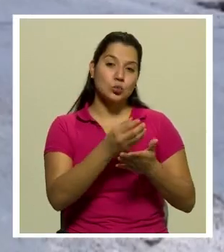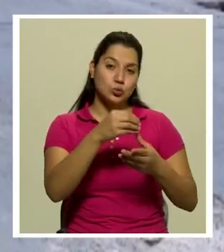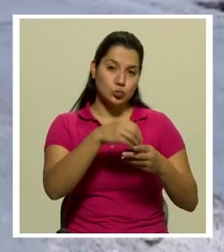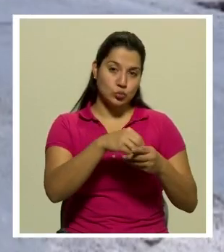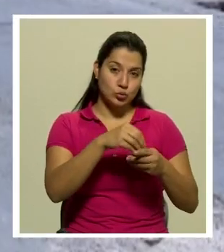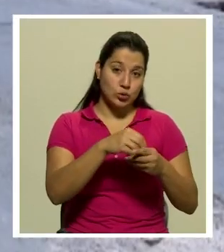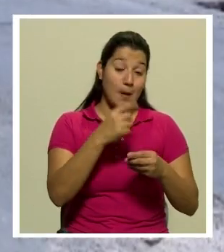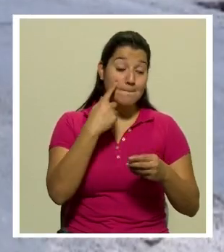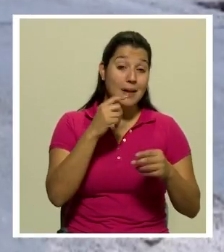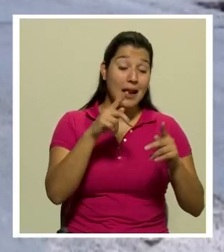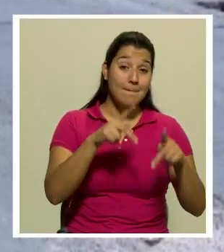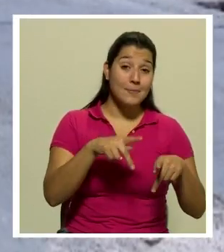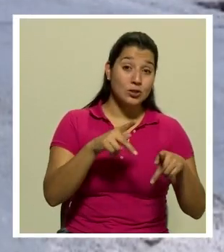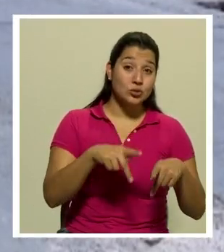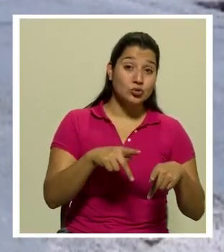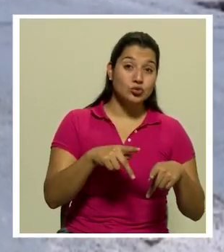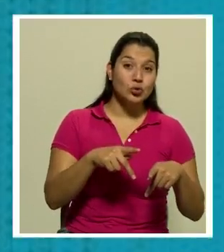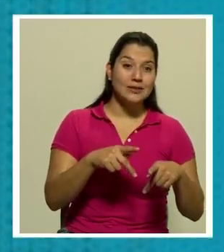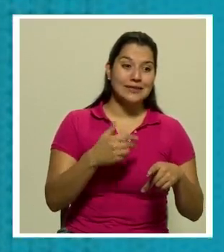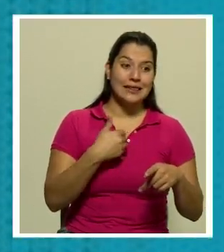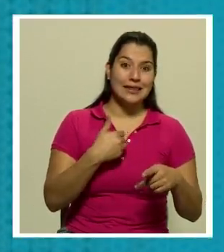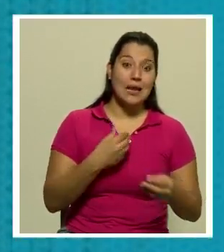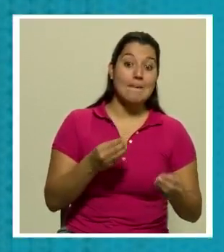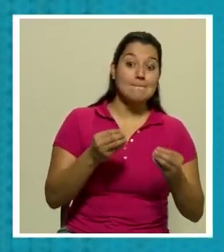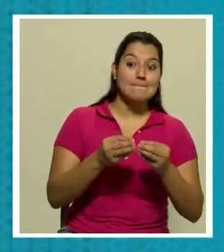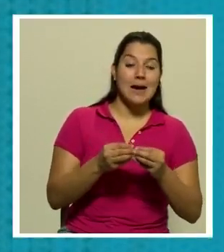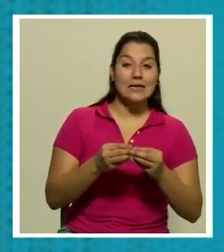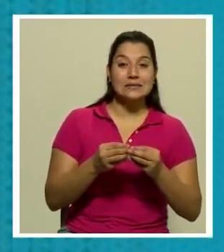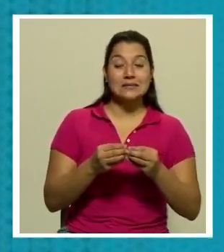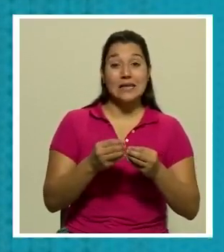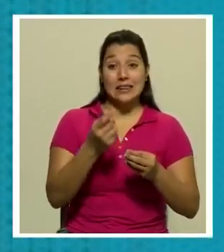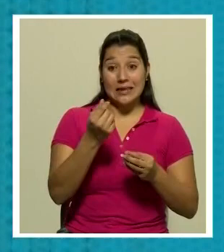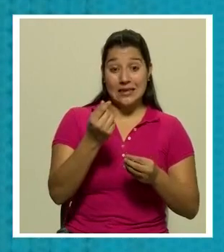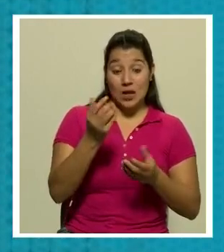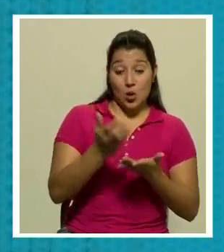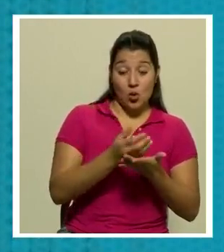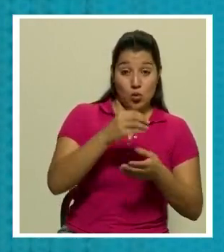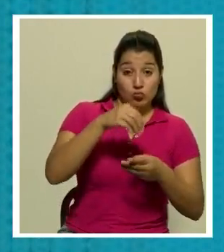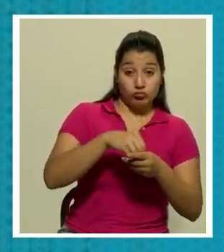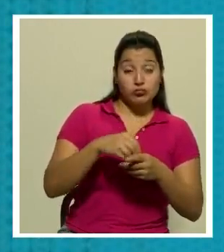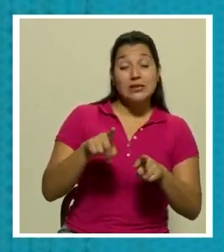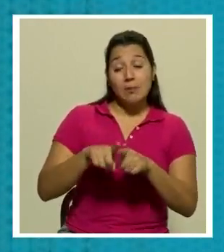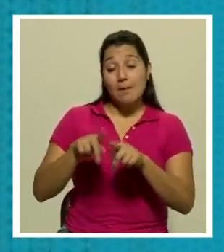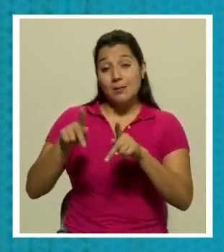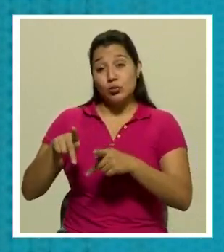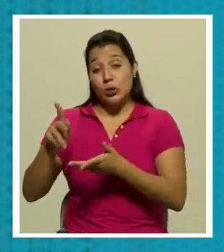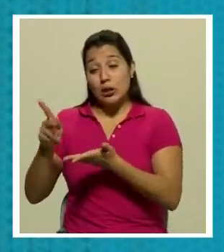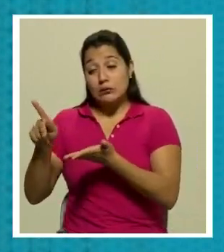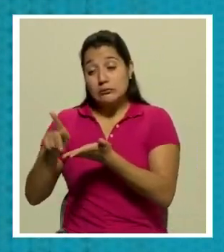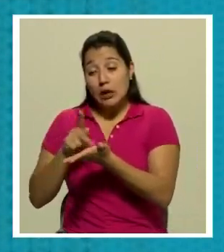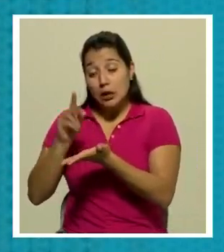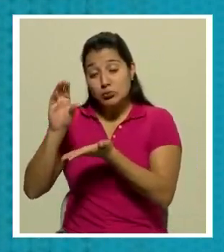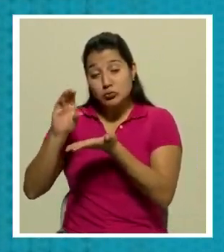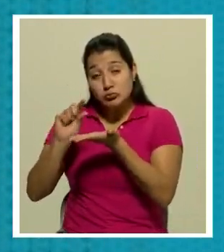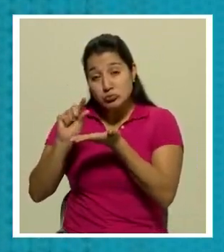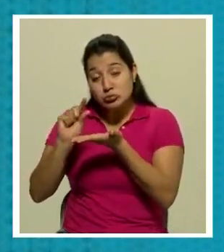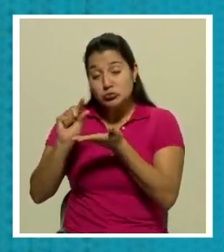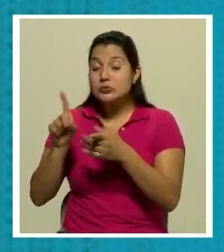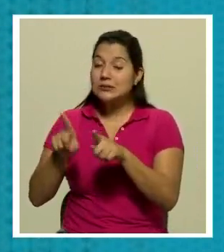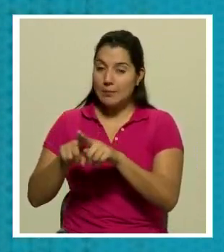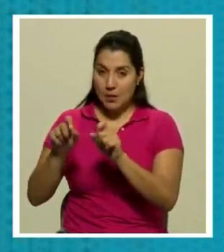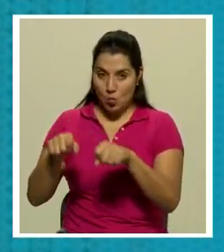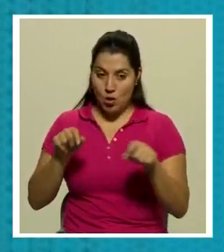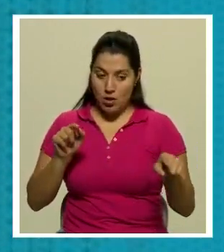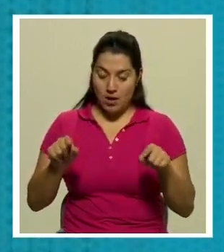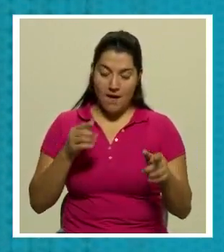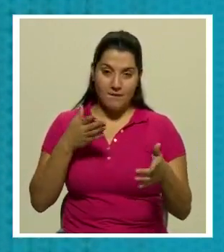para los de mayores como de los menores ingresos. Las perspectivas de recuperación con base en el dinamismo